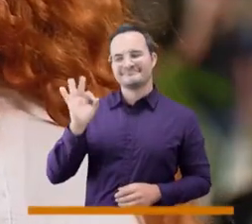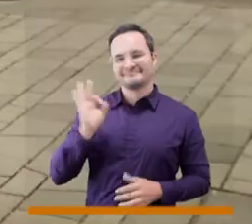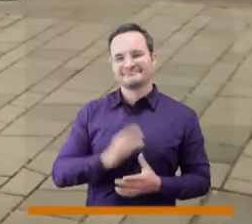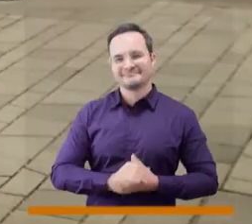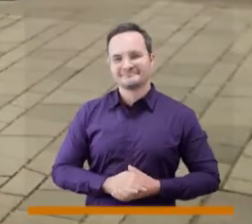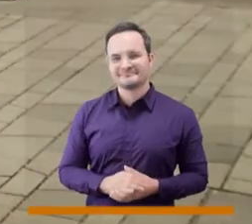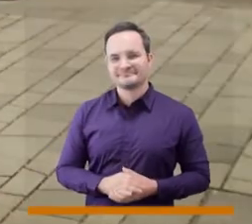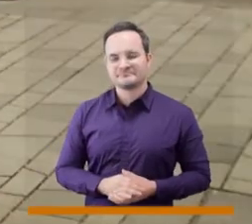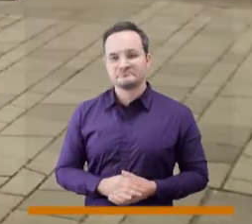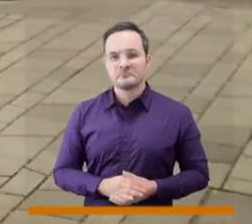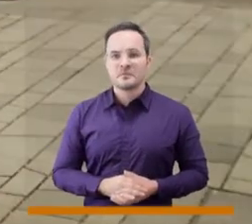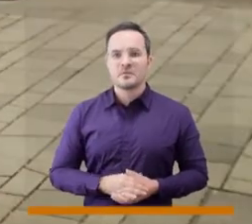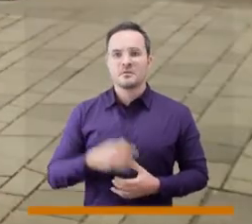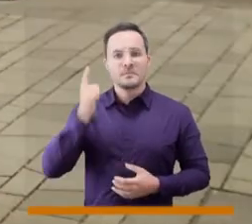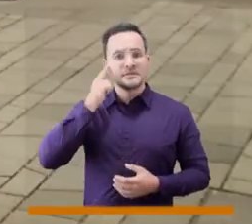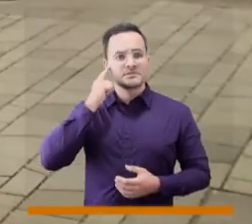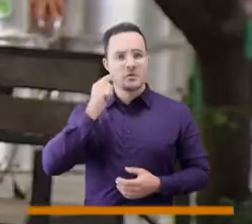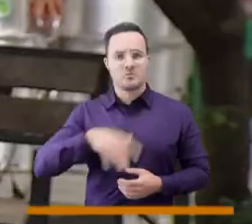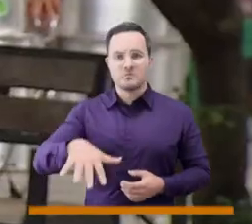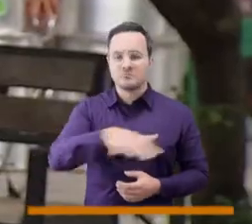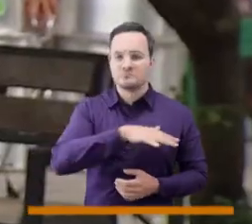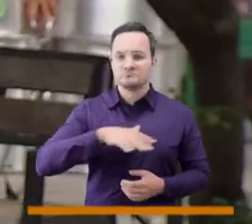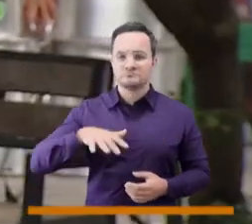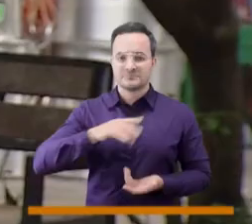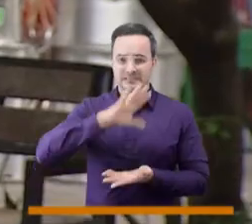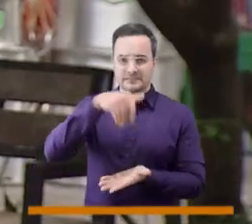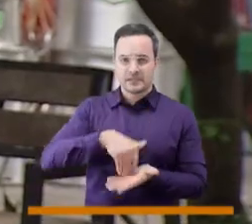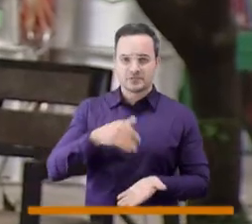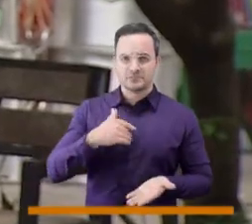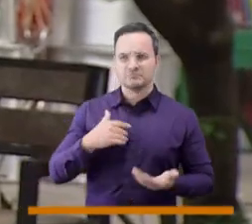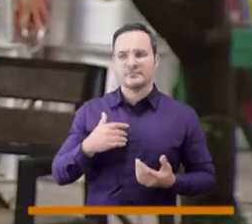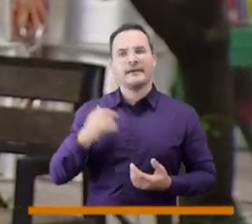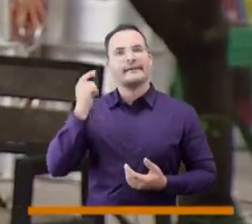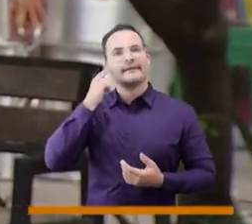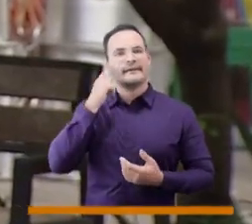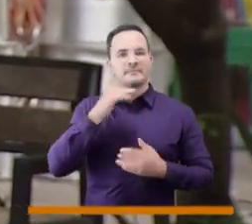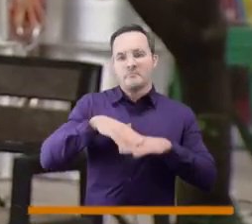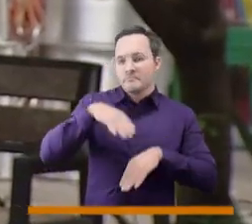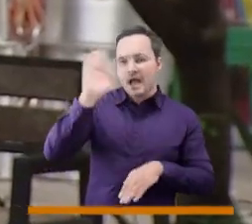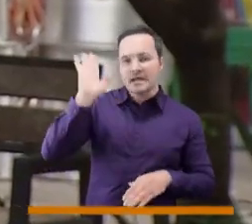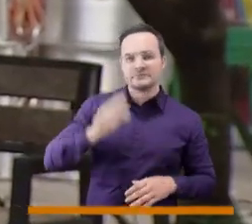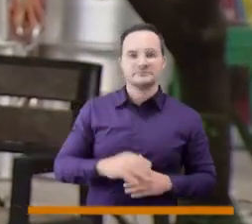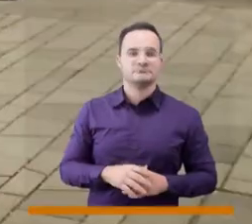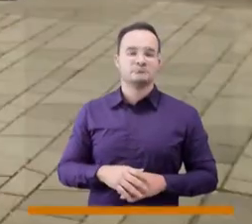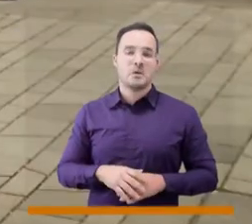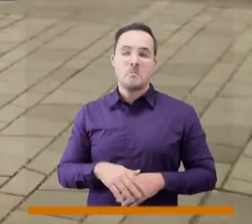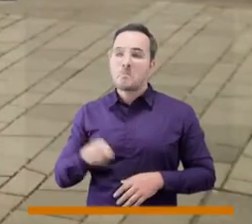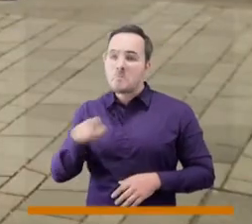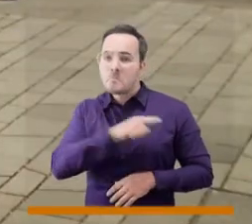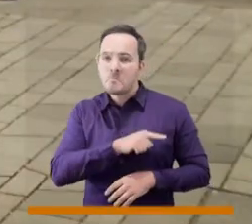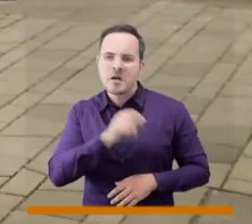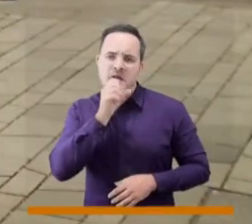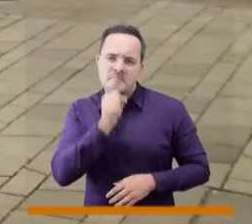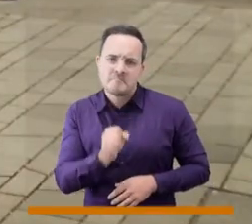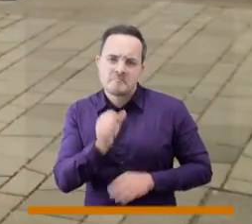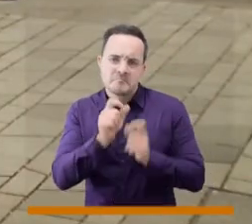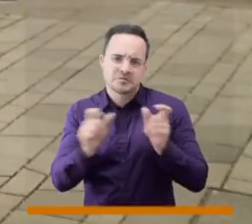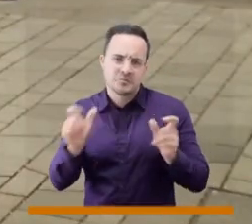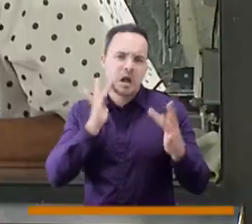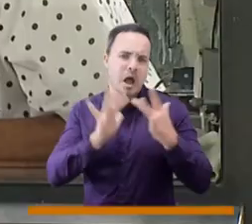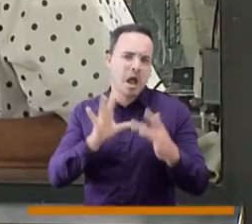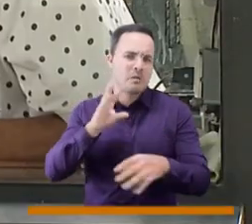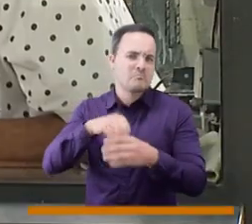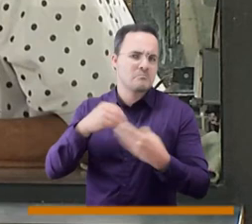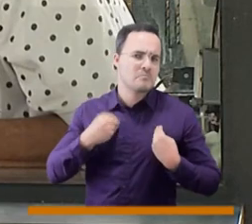Valentina, ¿uno cree que en el centro solo hay de pronto o lo habitan personas mayores que toda la